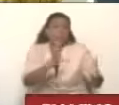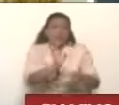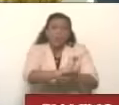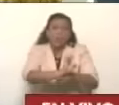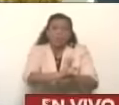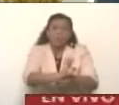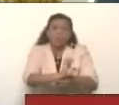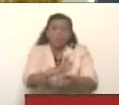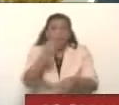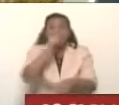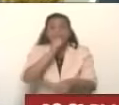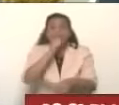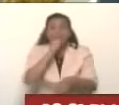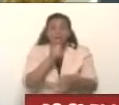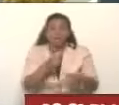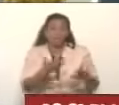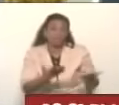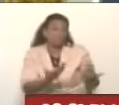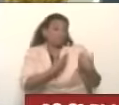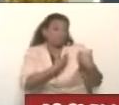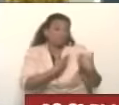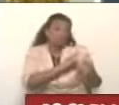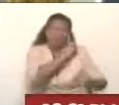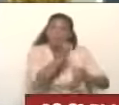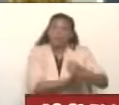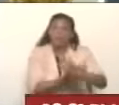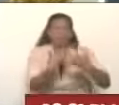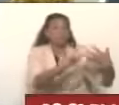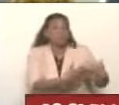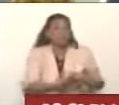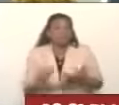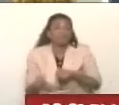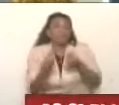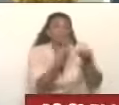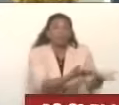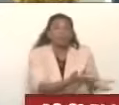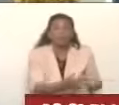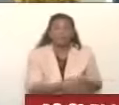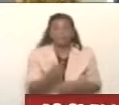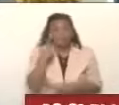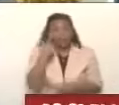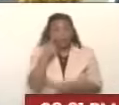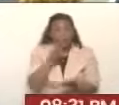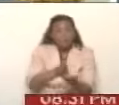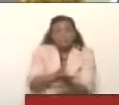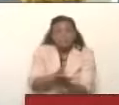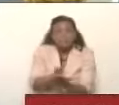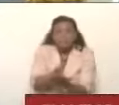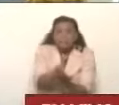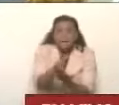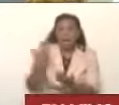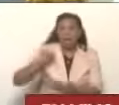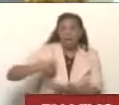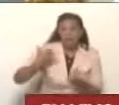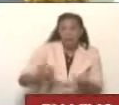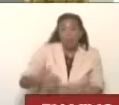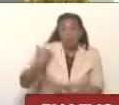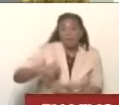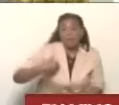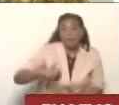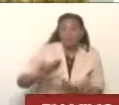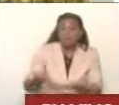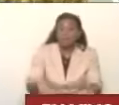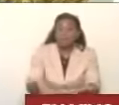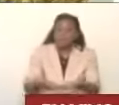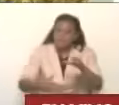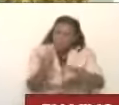Ecuador a los Estados Unidos. Fíjate cómo han llevado la violencia también a la Argentina. Así